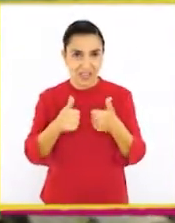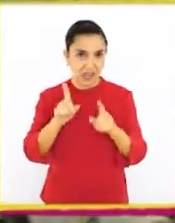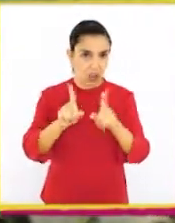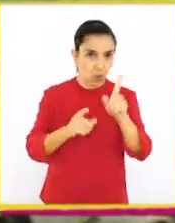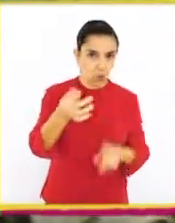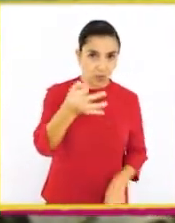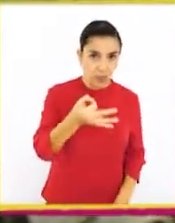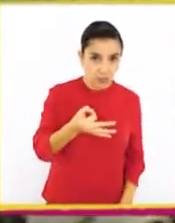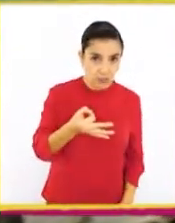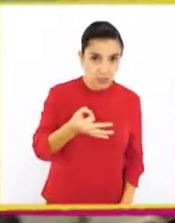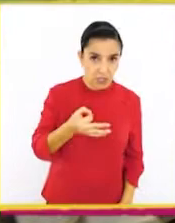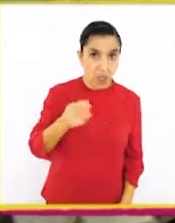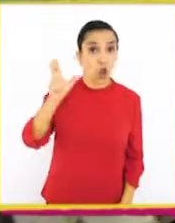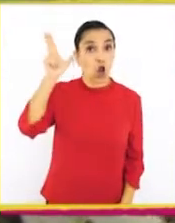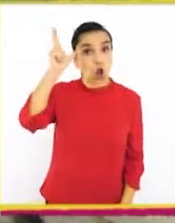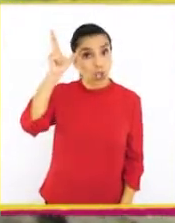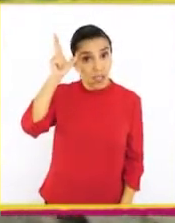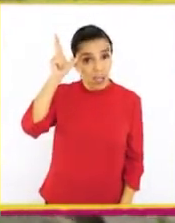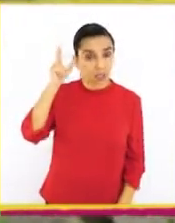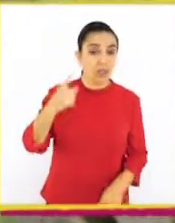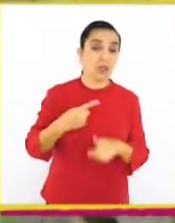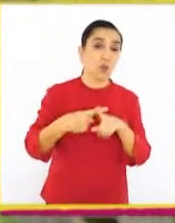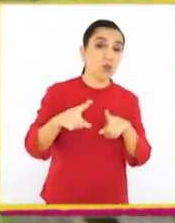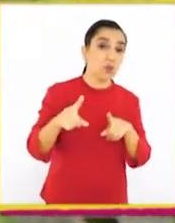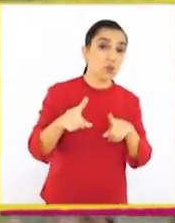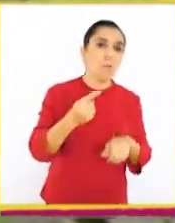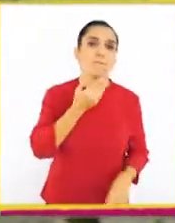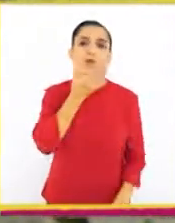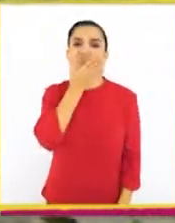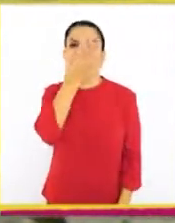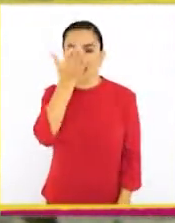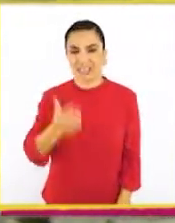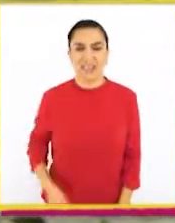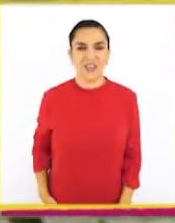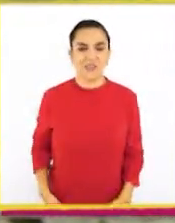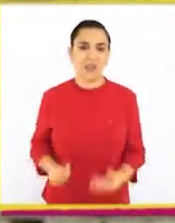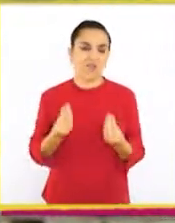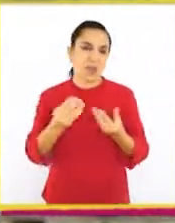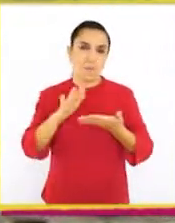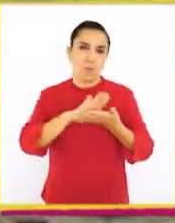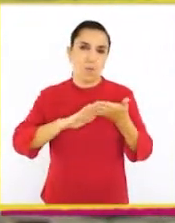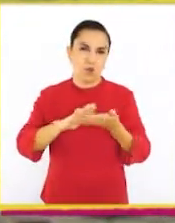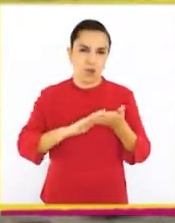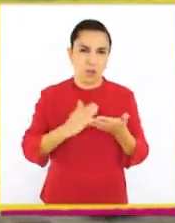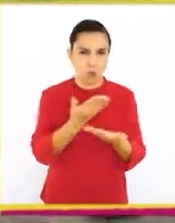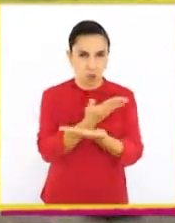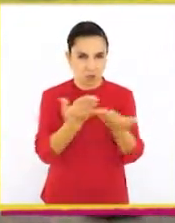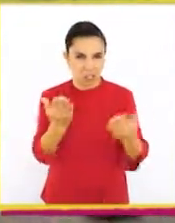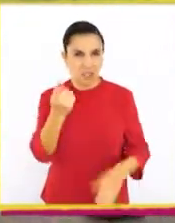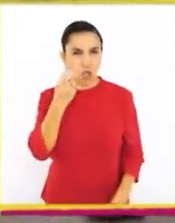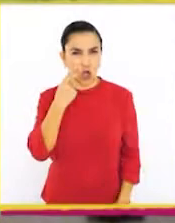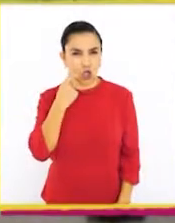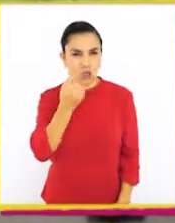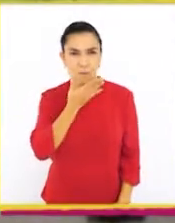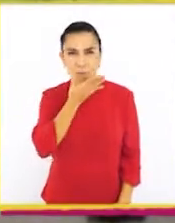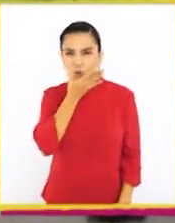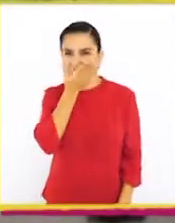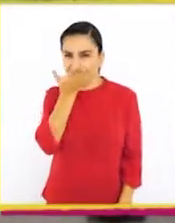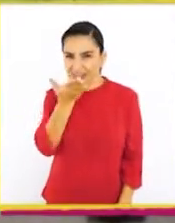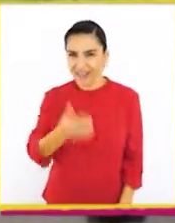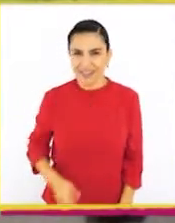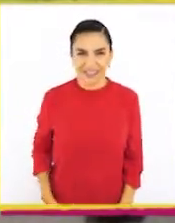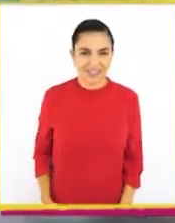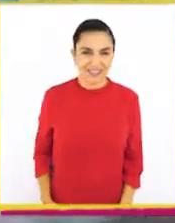¡Muy bien! Algunos dicen Coyhaique y otros dicen Punta Arenas. Bien. Por ejemplo, ¿ustedes conocen Punta